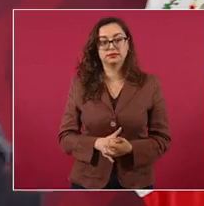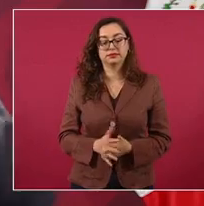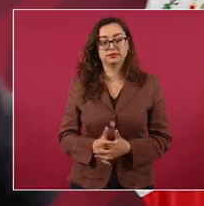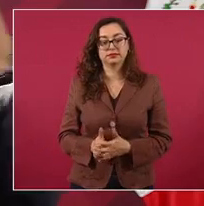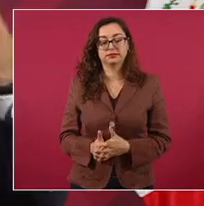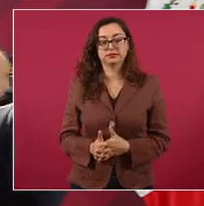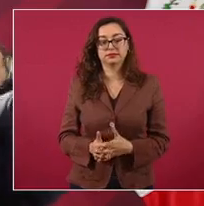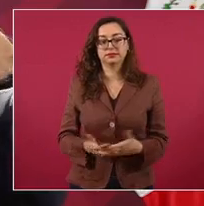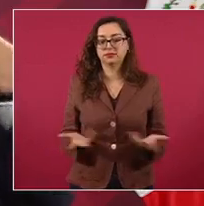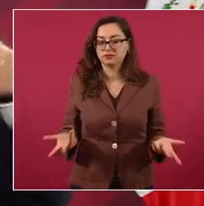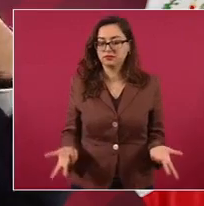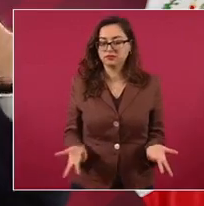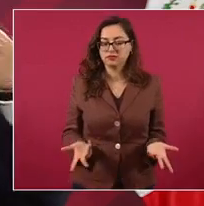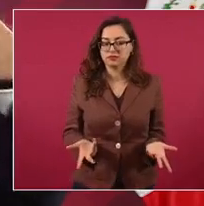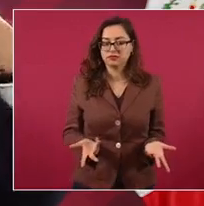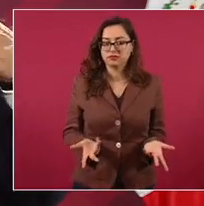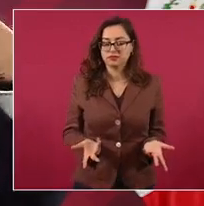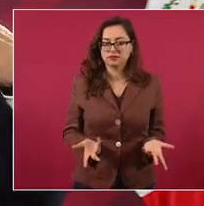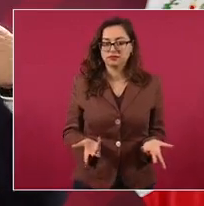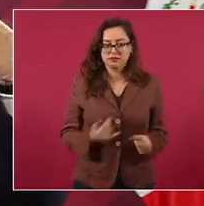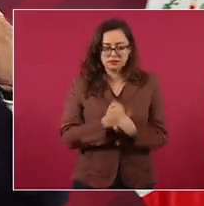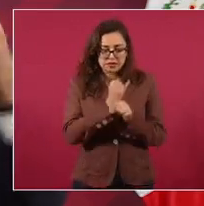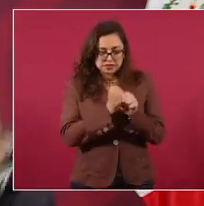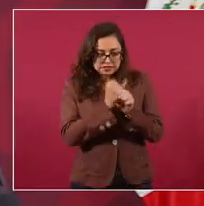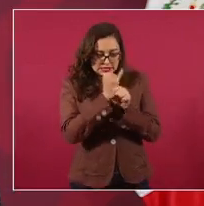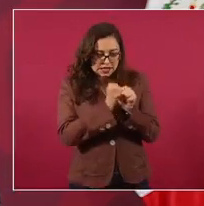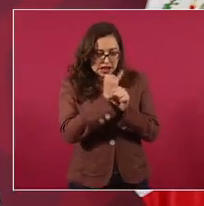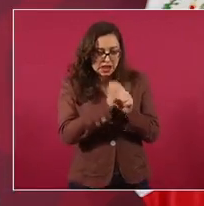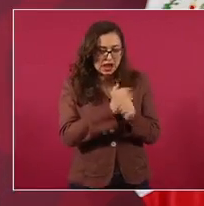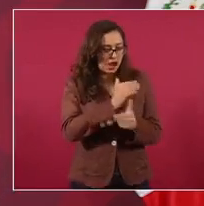No hay ningún proceso de investigación